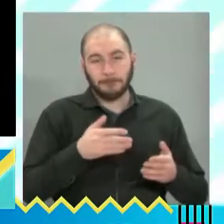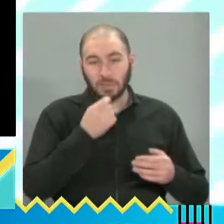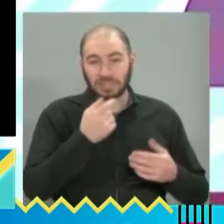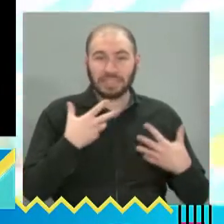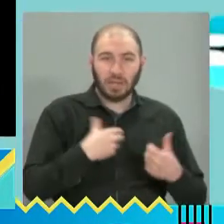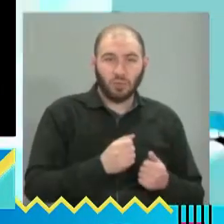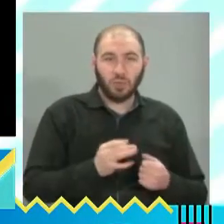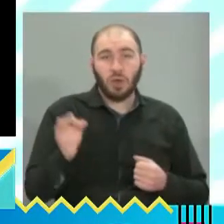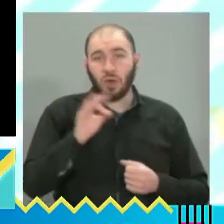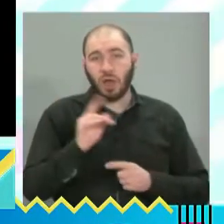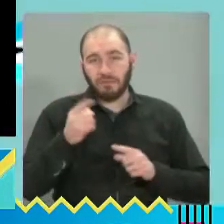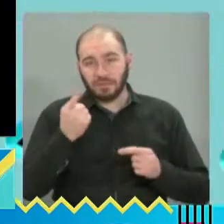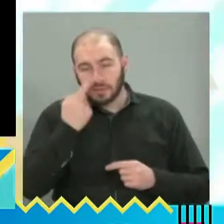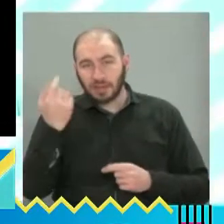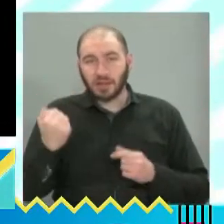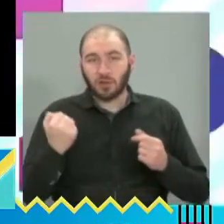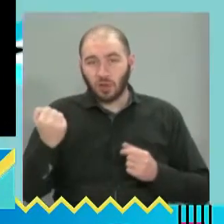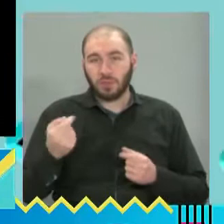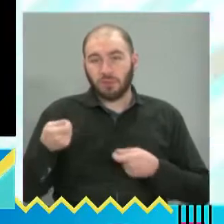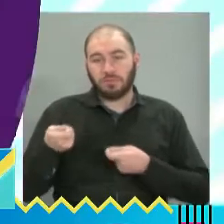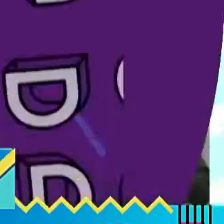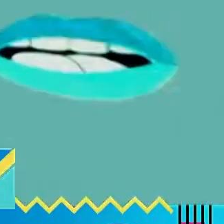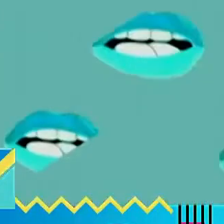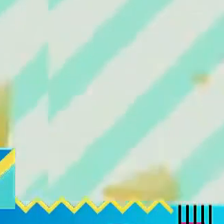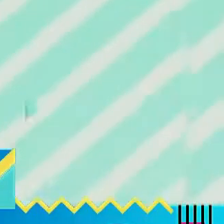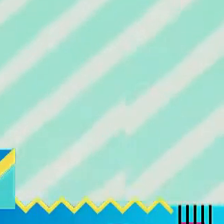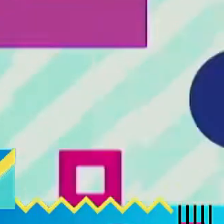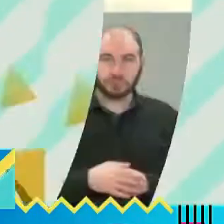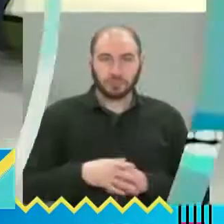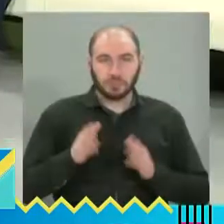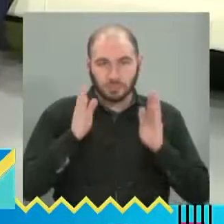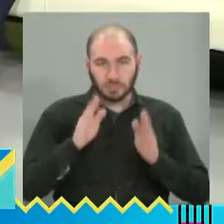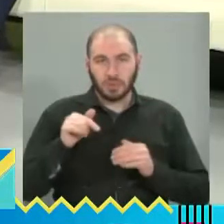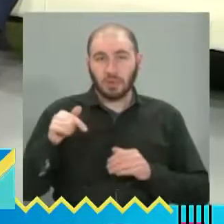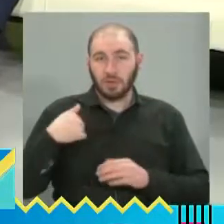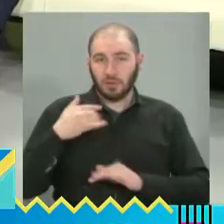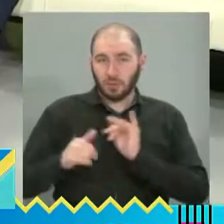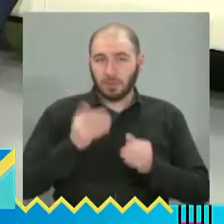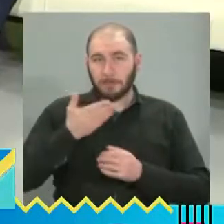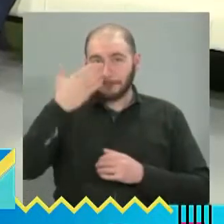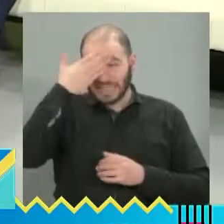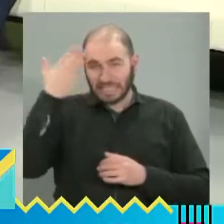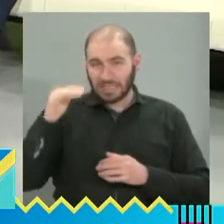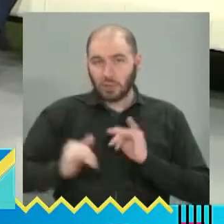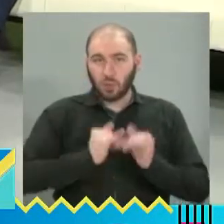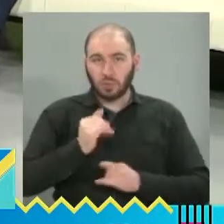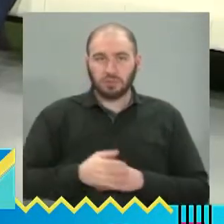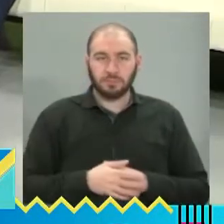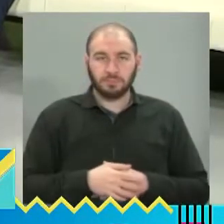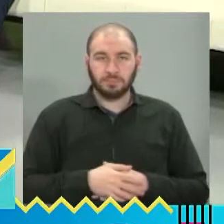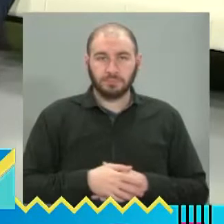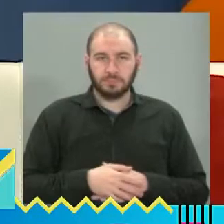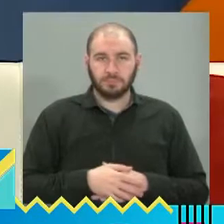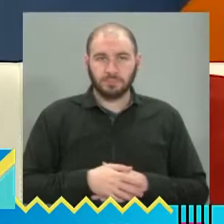salud o a veces los intereses económicos que financian ellos. Vamos a ir hacia ellos, ¿sí? Yo le explico a los pacientes, como decía el doctor Zaraco,